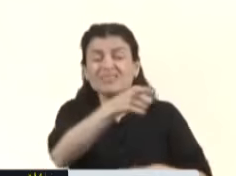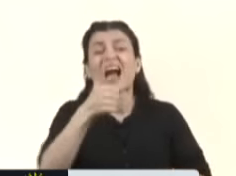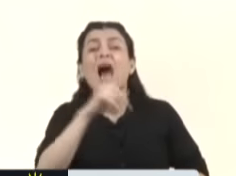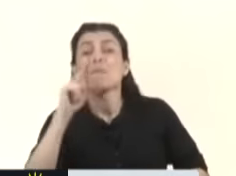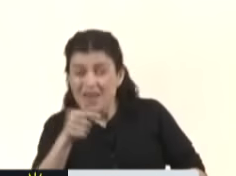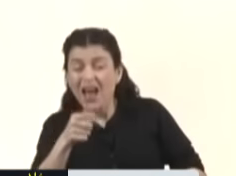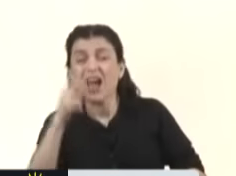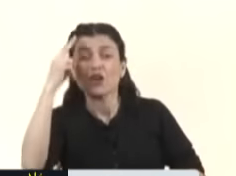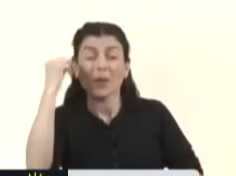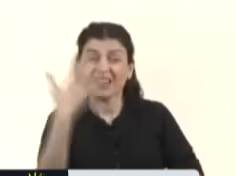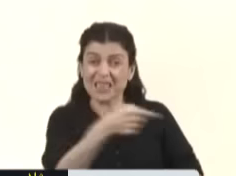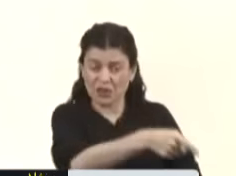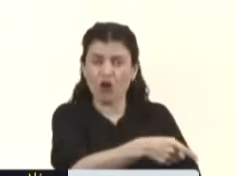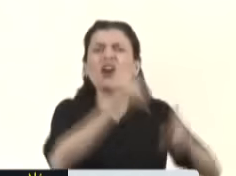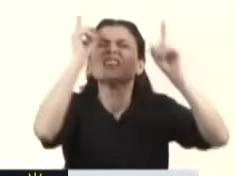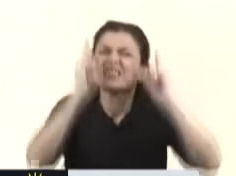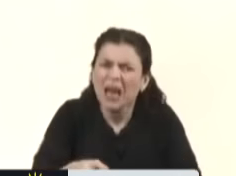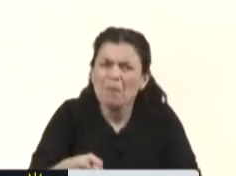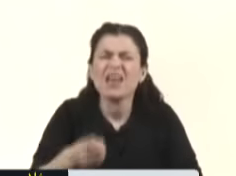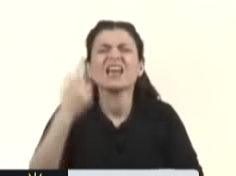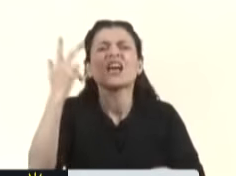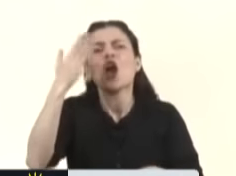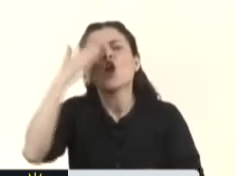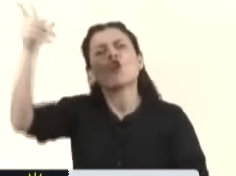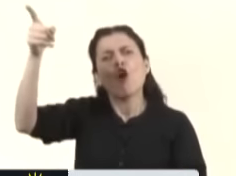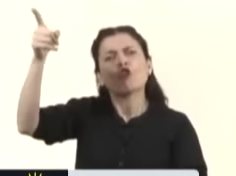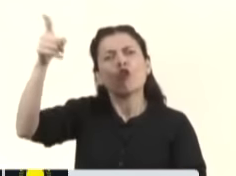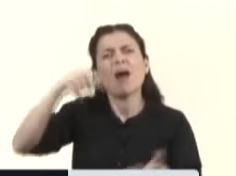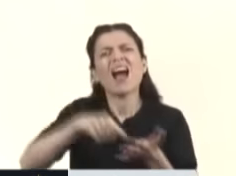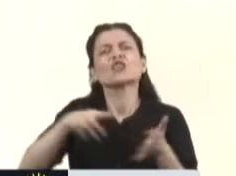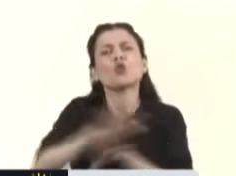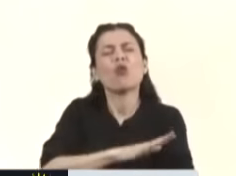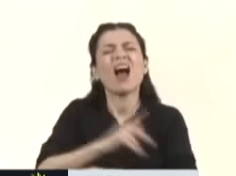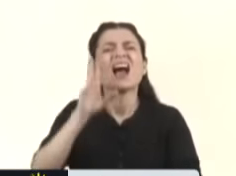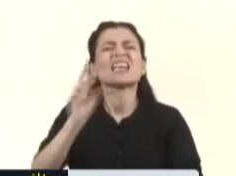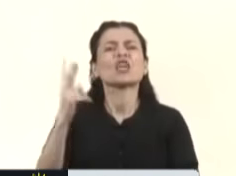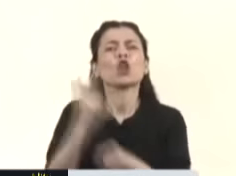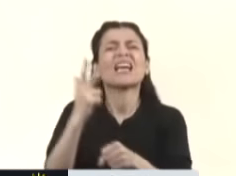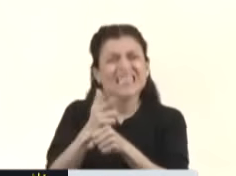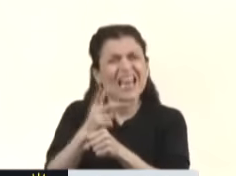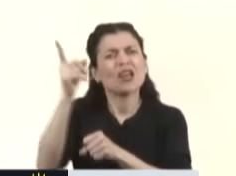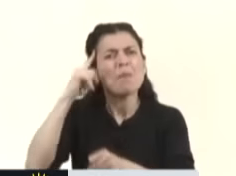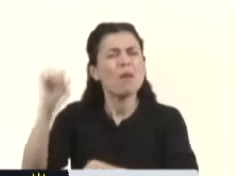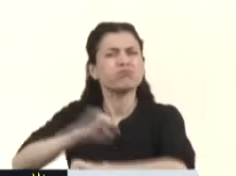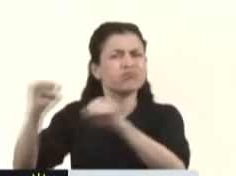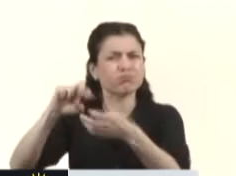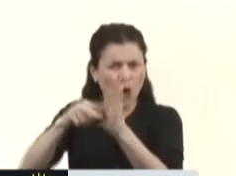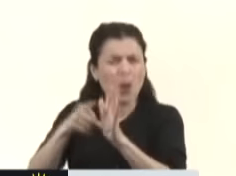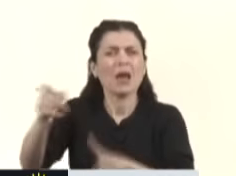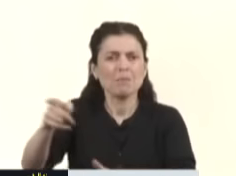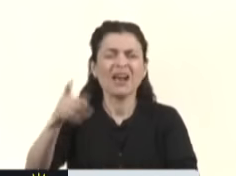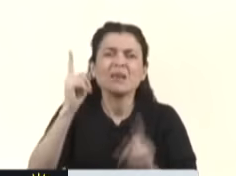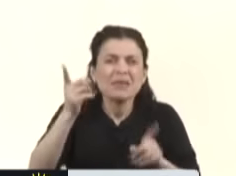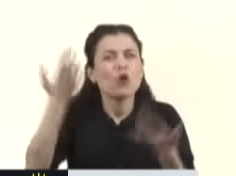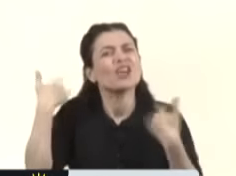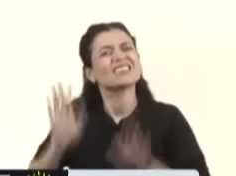Voló la ciudad de Río tercero todos hechos durante el gobierno de Carlos menem quería preguntarte en